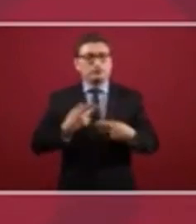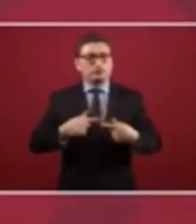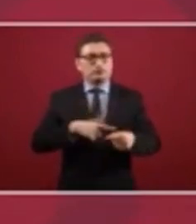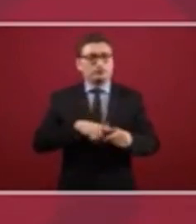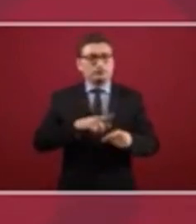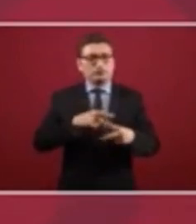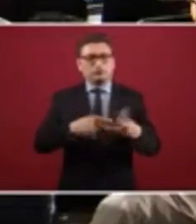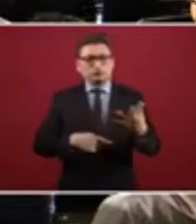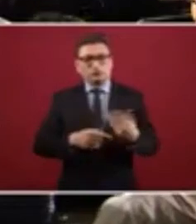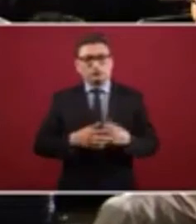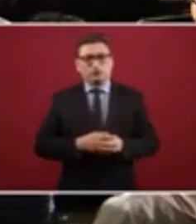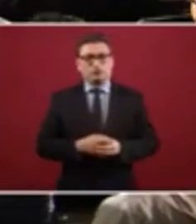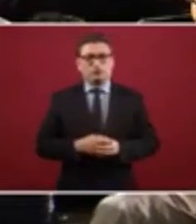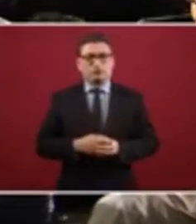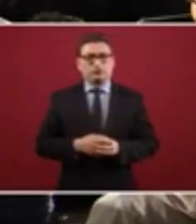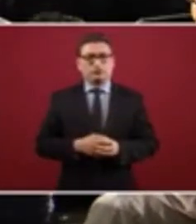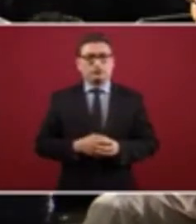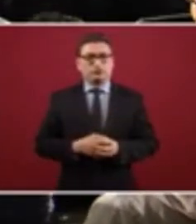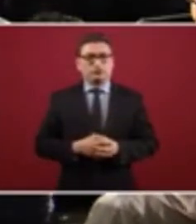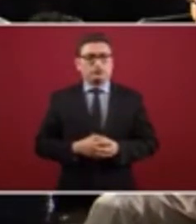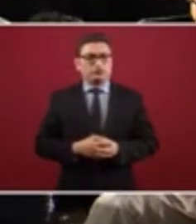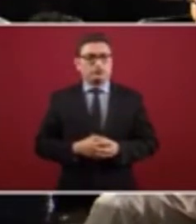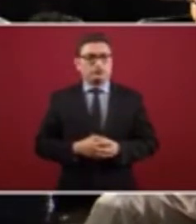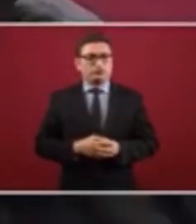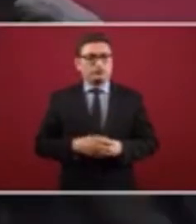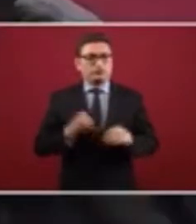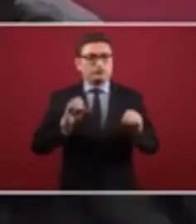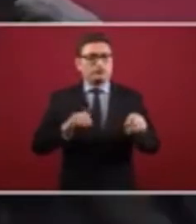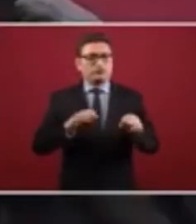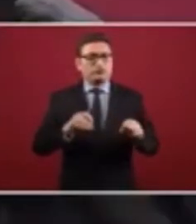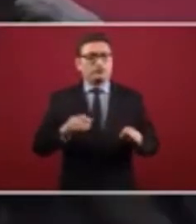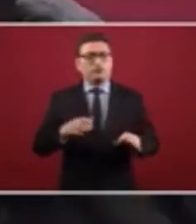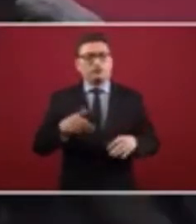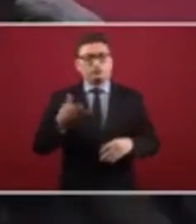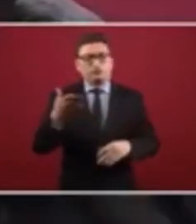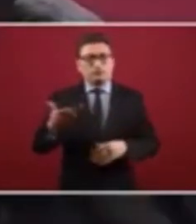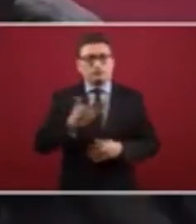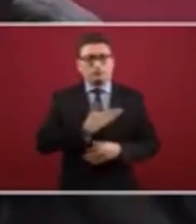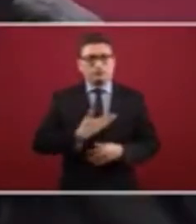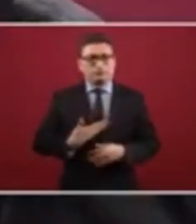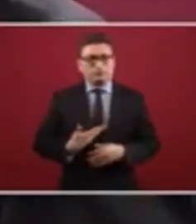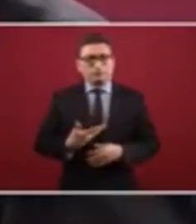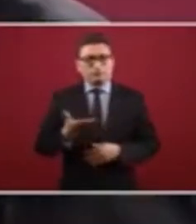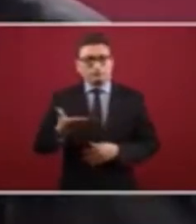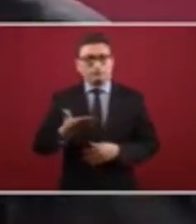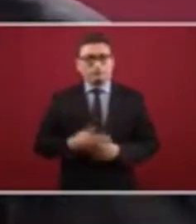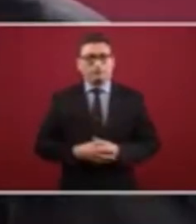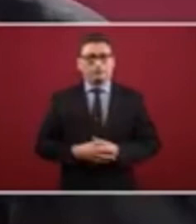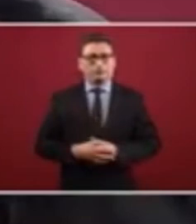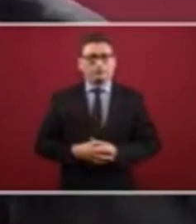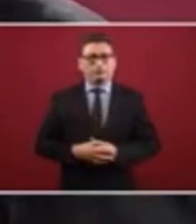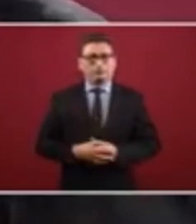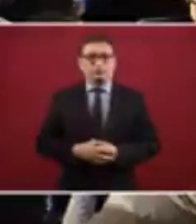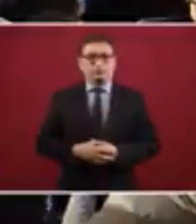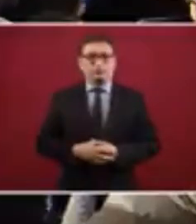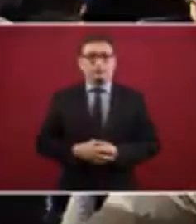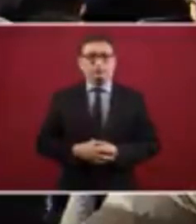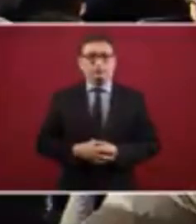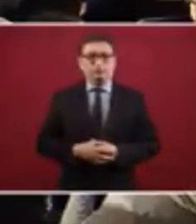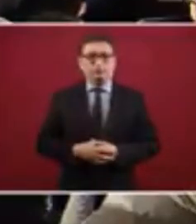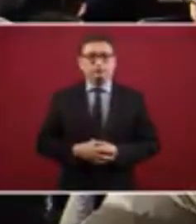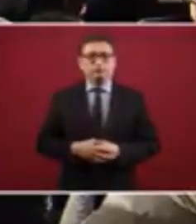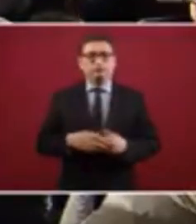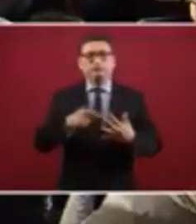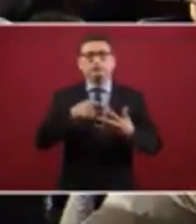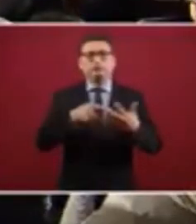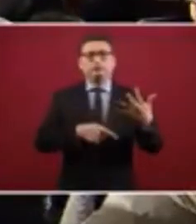personales, acceso a enlace, Oficina de la Presidencia de la República, Unidad de Transparencia. Miren lo que